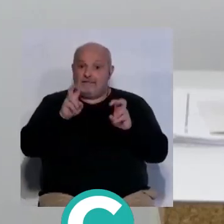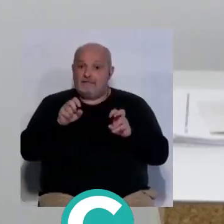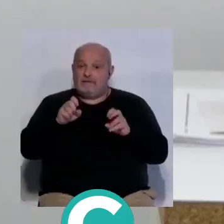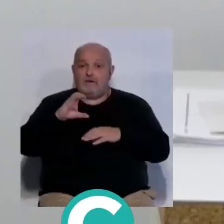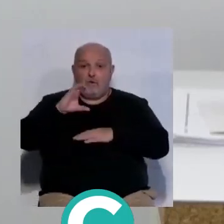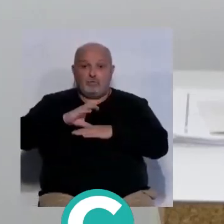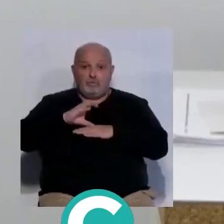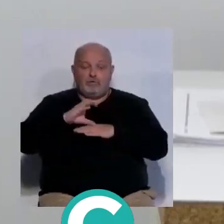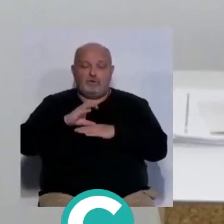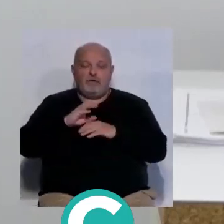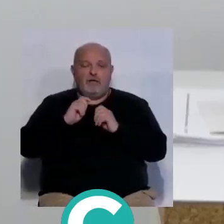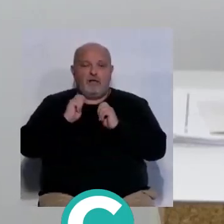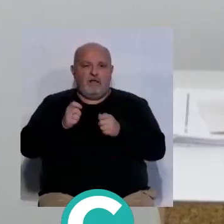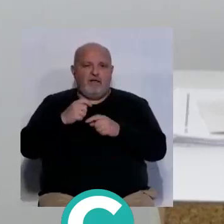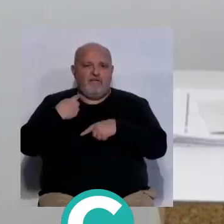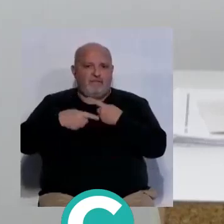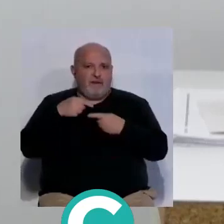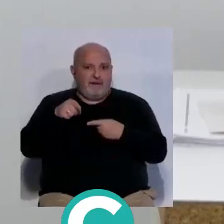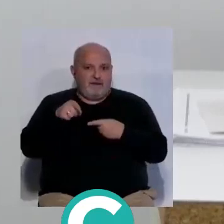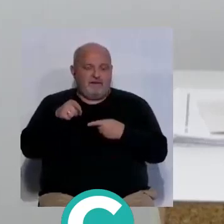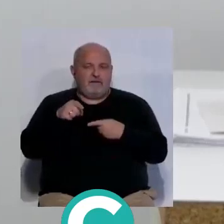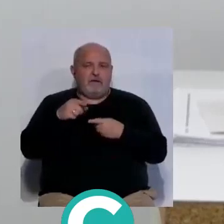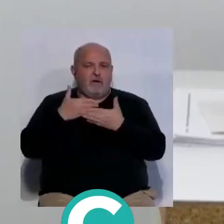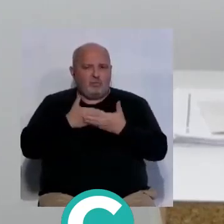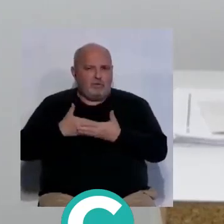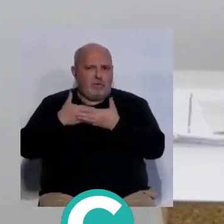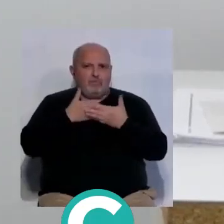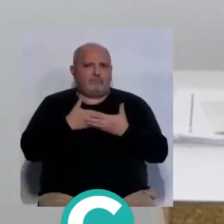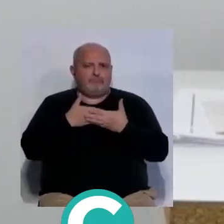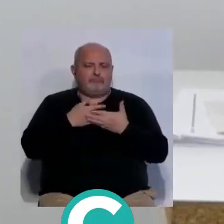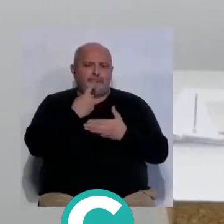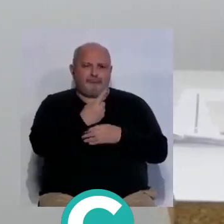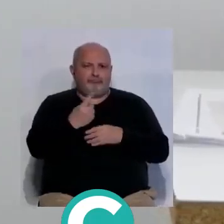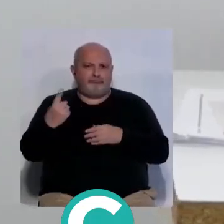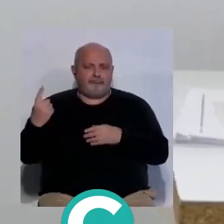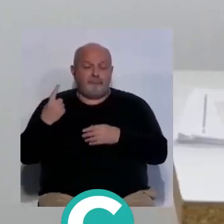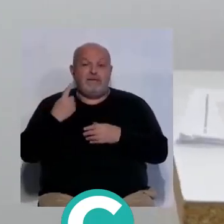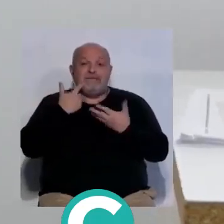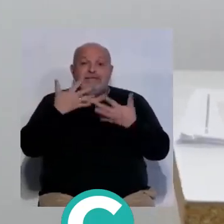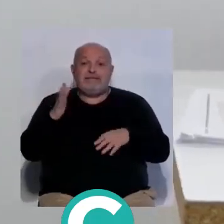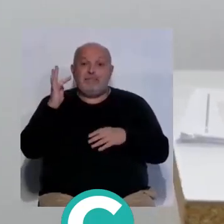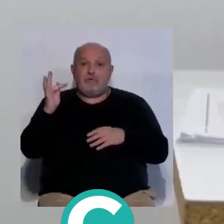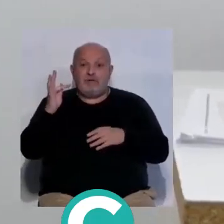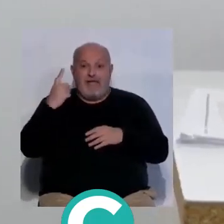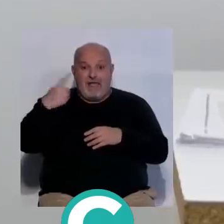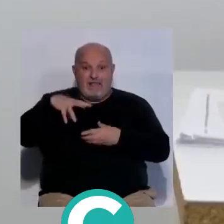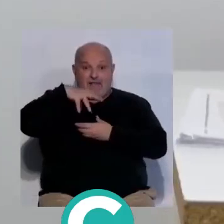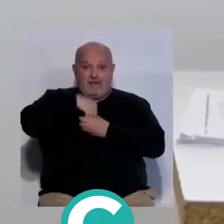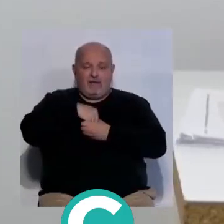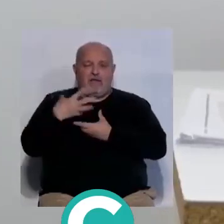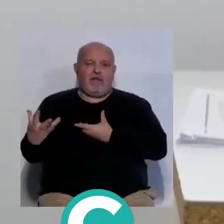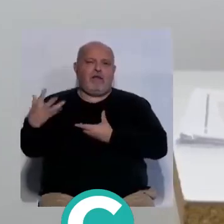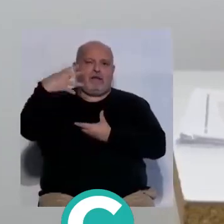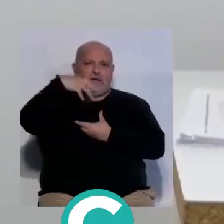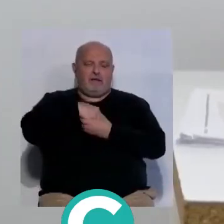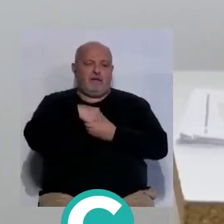nuestras consultas a estas familias, a estos pacientes, los estudiamos y si resultan positivos para estas mutaciones, incluimos a este paciente